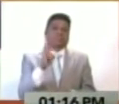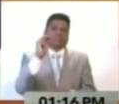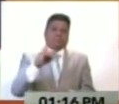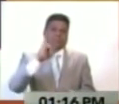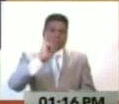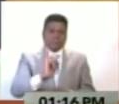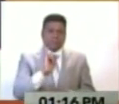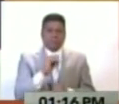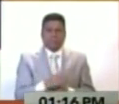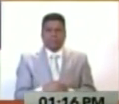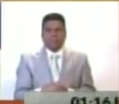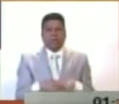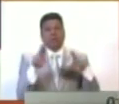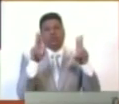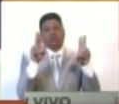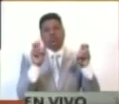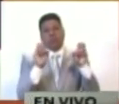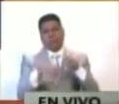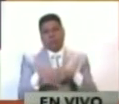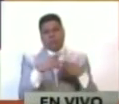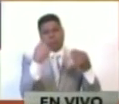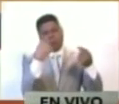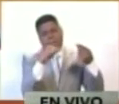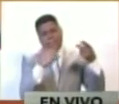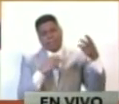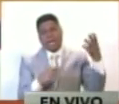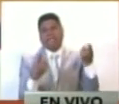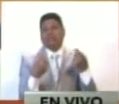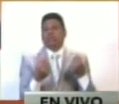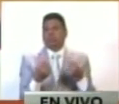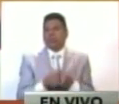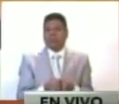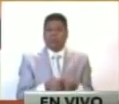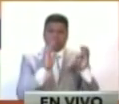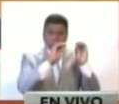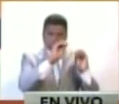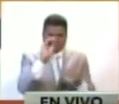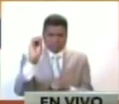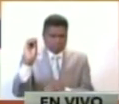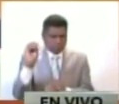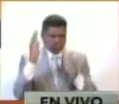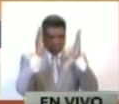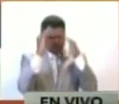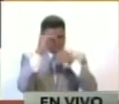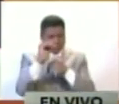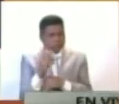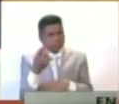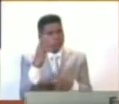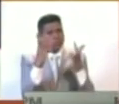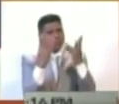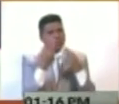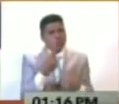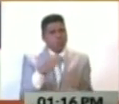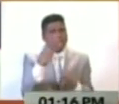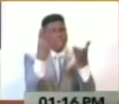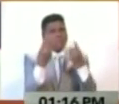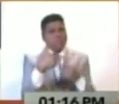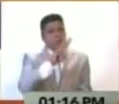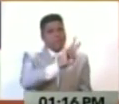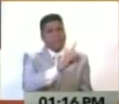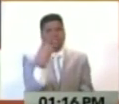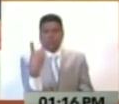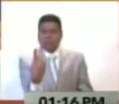Mundial, un nuevo orden económico internacional. Y quiero llamar su atención sobre el punto número 21 de la declaración que